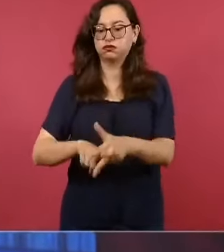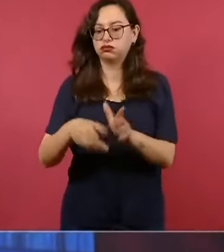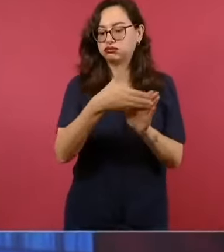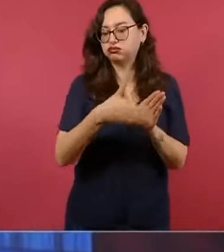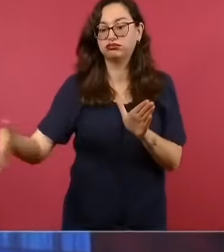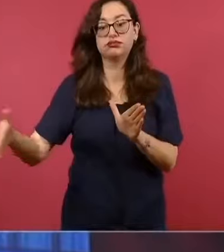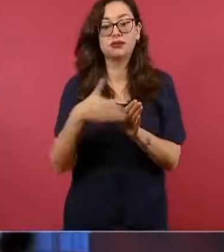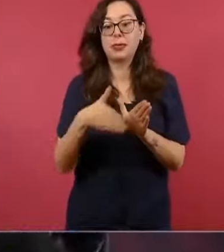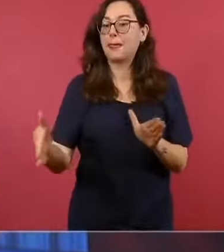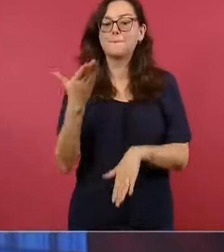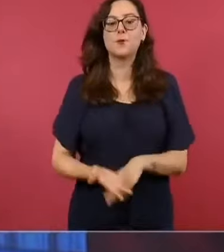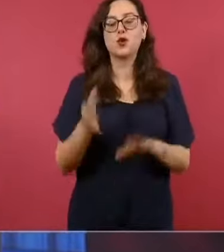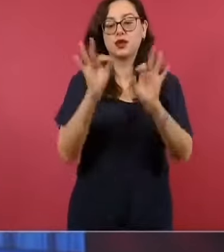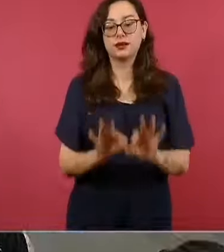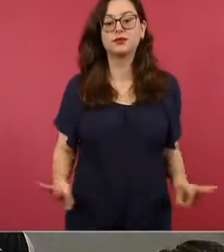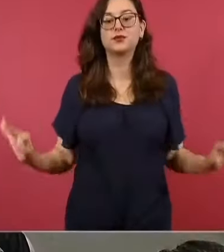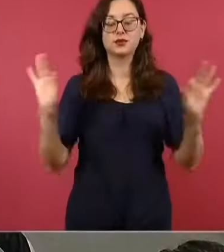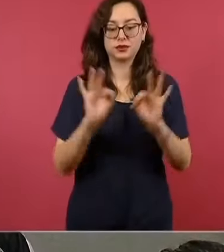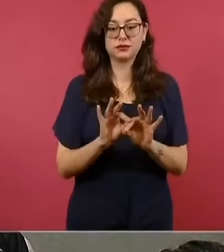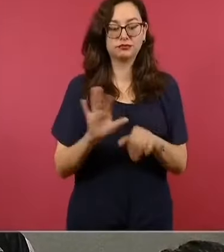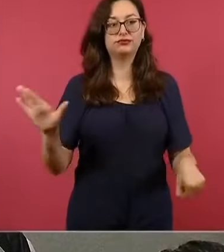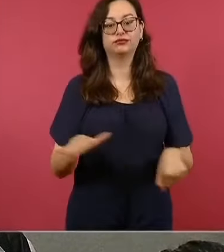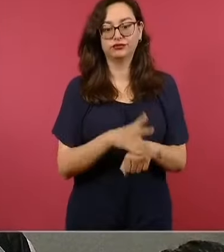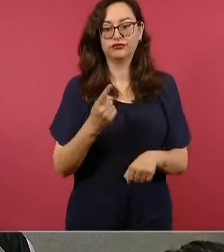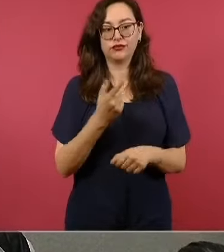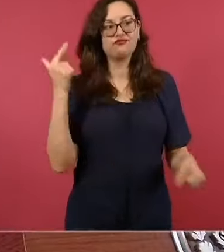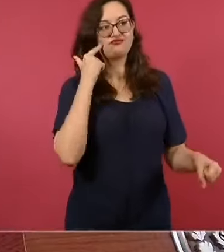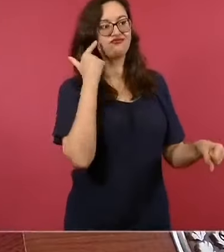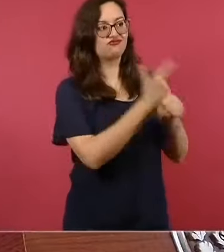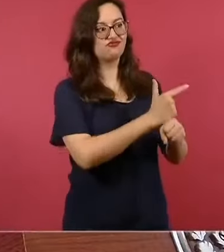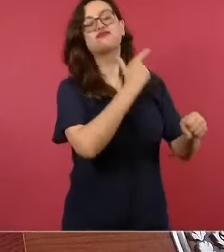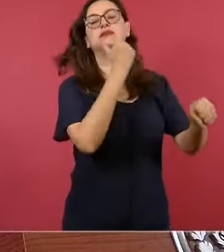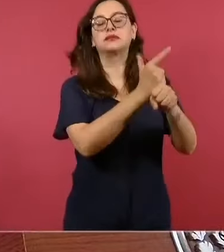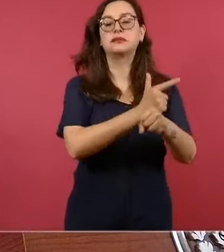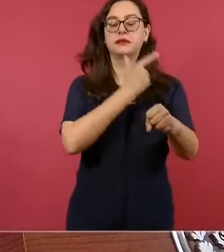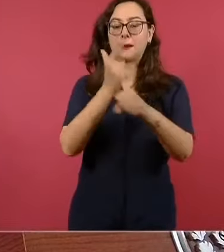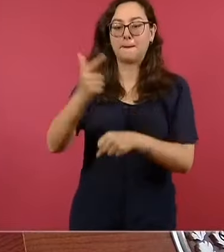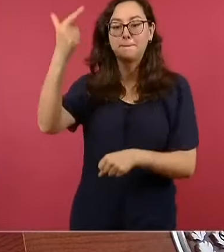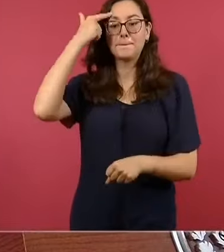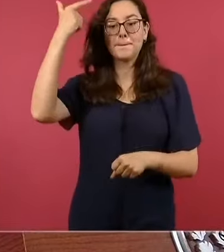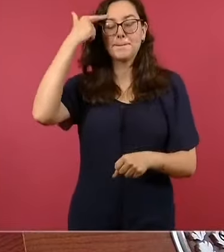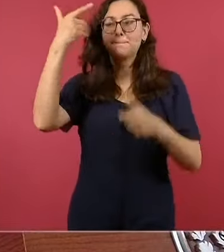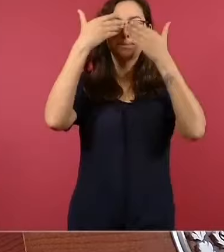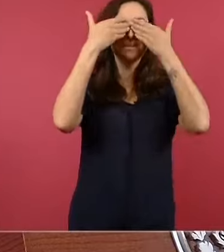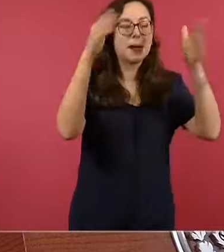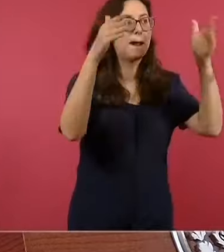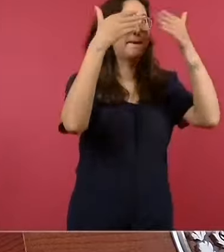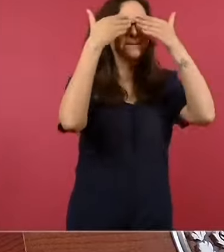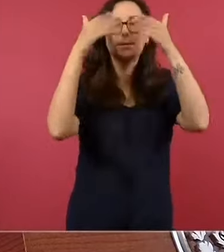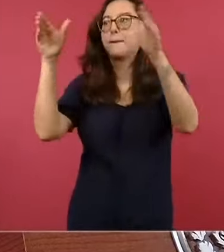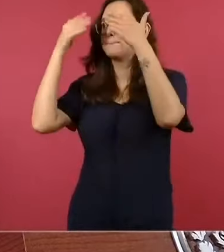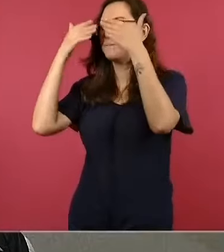transformación porque es una revolución de las conciencias pero al